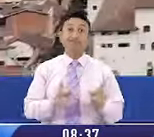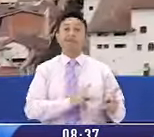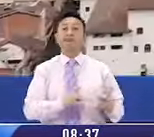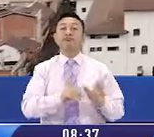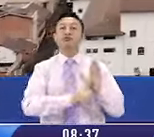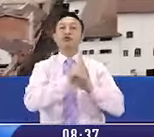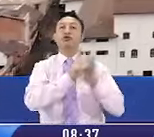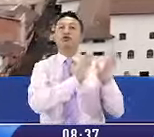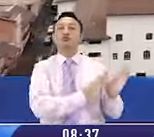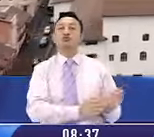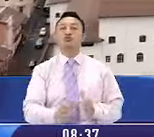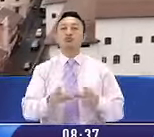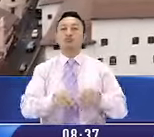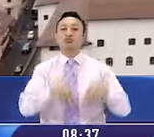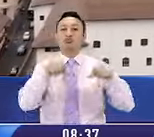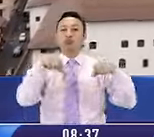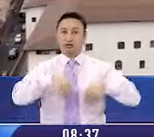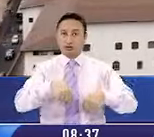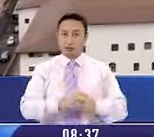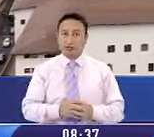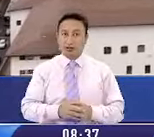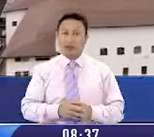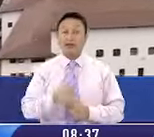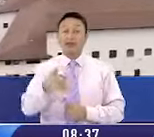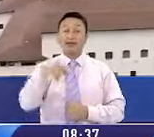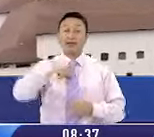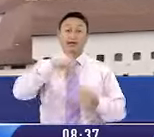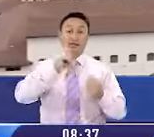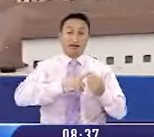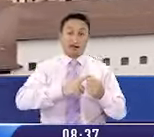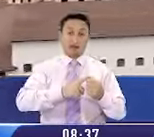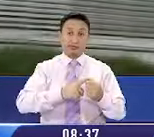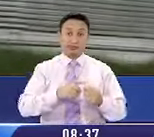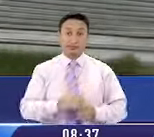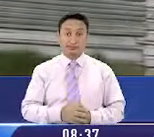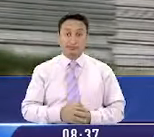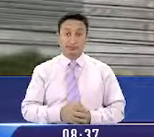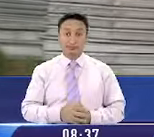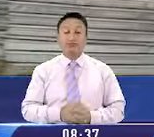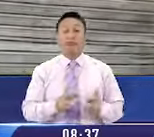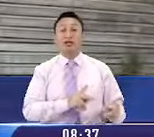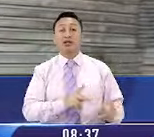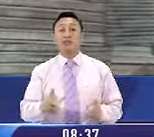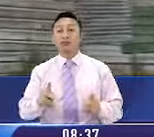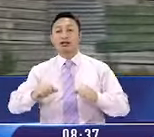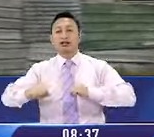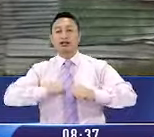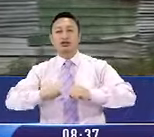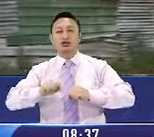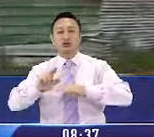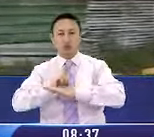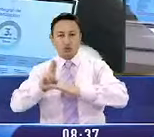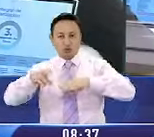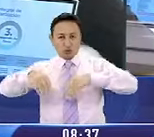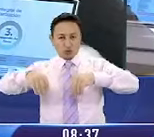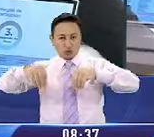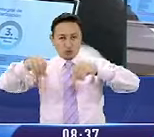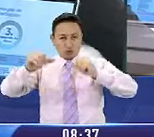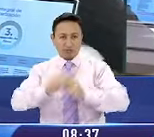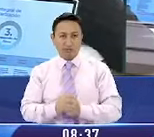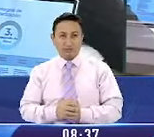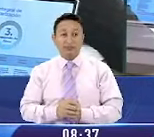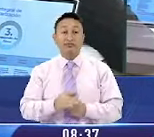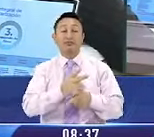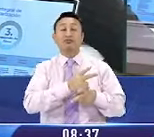ordenamiento territorial del distrito Metropolitano de Quito y el plan de uso de gestión de suelo aprobado por el consejo